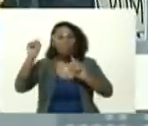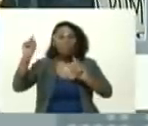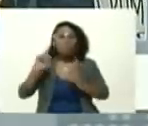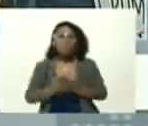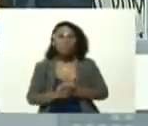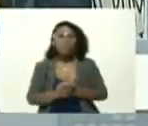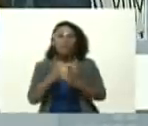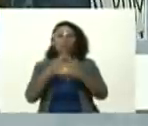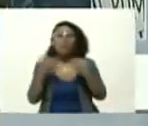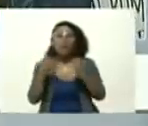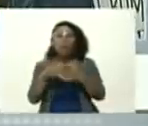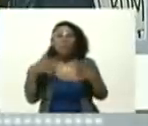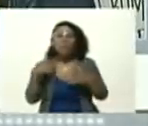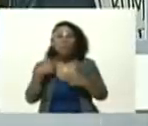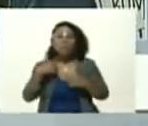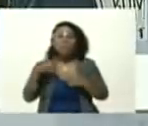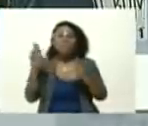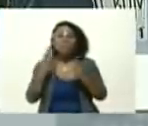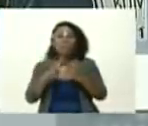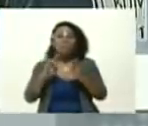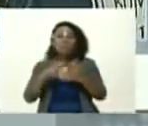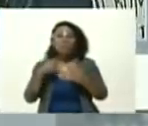Todos los campos, me conozco, Cilia,